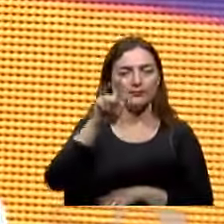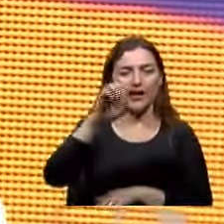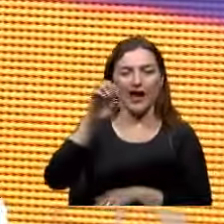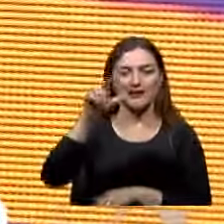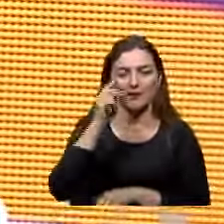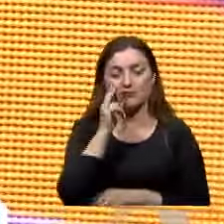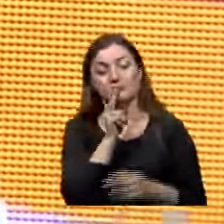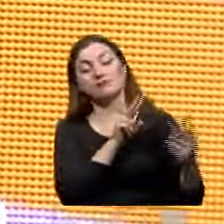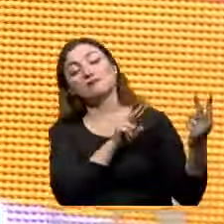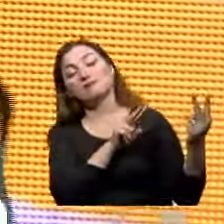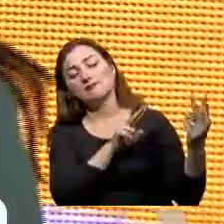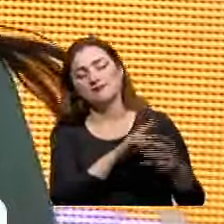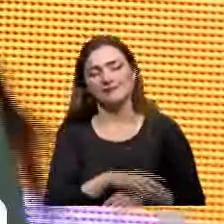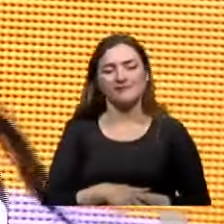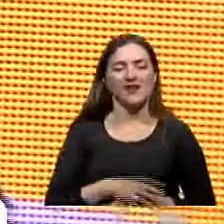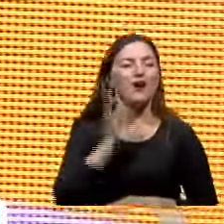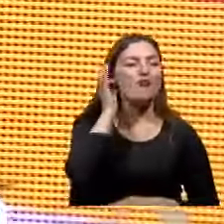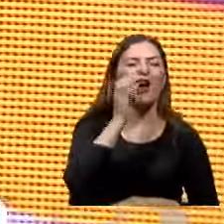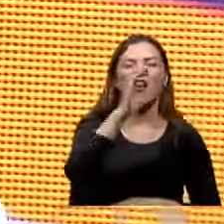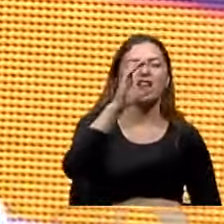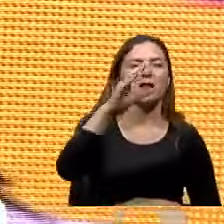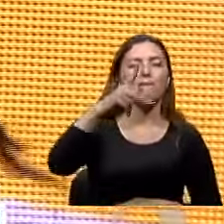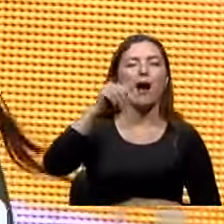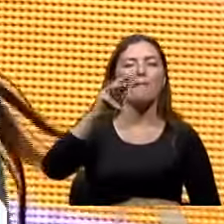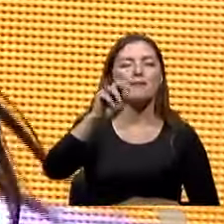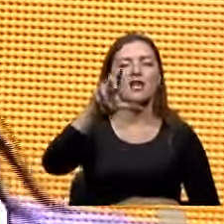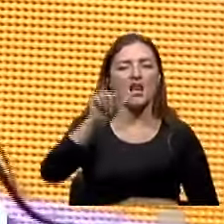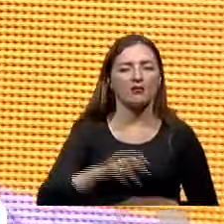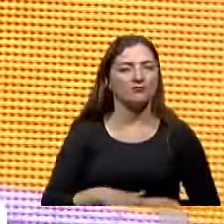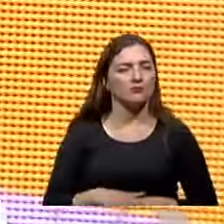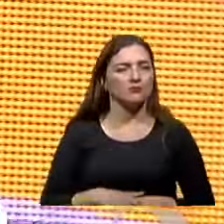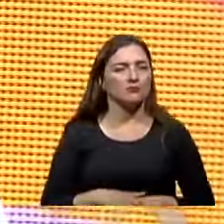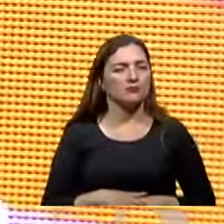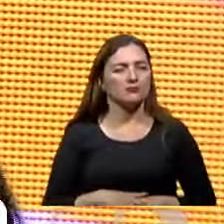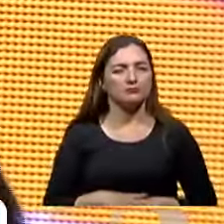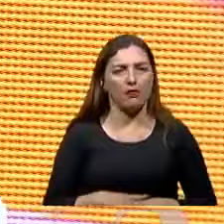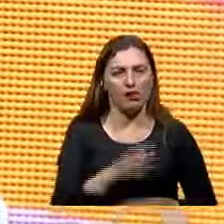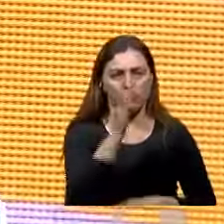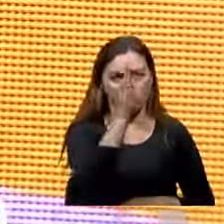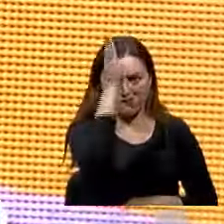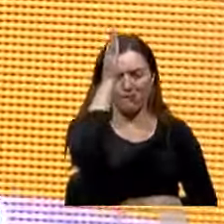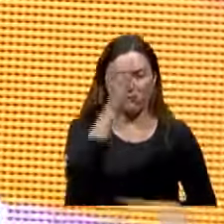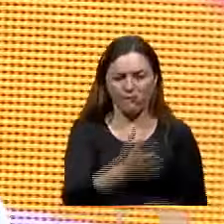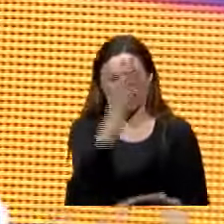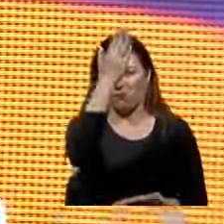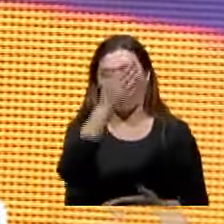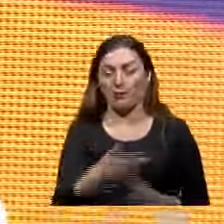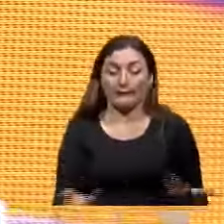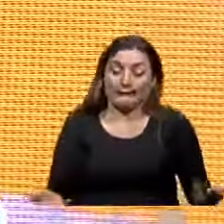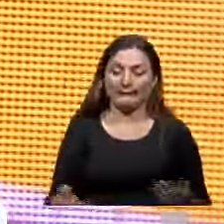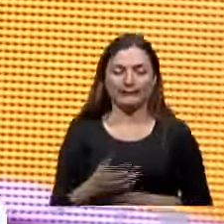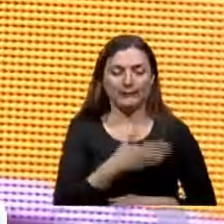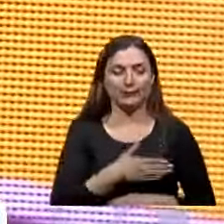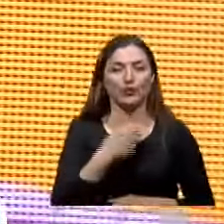Mirarle fijamente a los ojos. ¿A Pamelita, claro, Cortés? A Pame, bueno, con Pame, Pame es rígida, ¿no? Ajá, entonces, por favor,